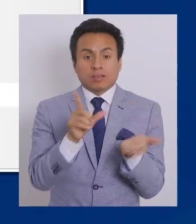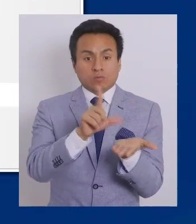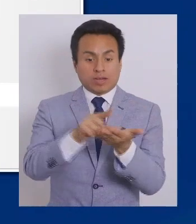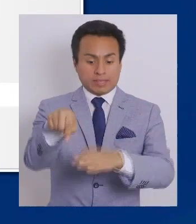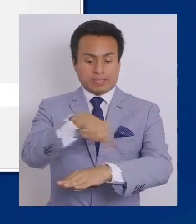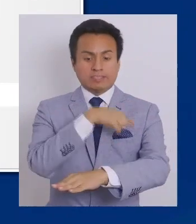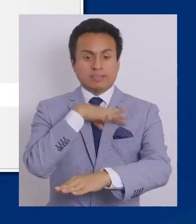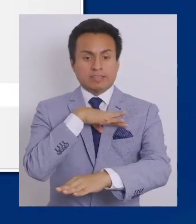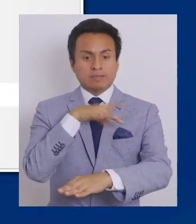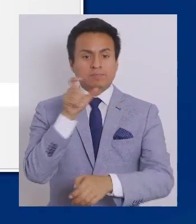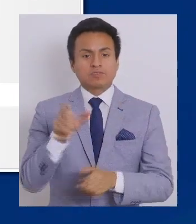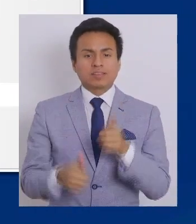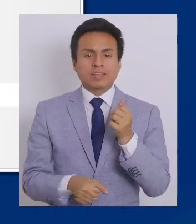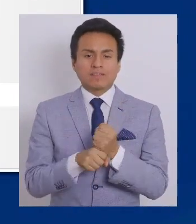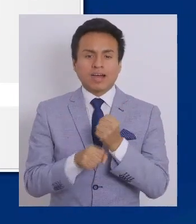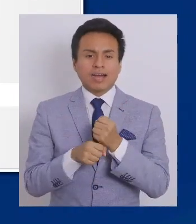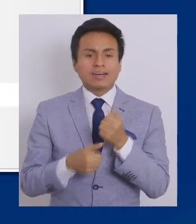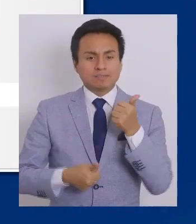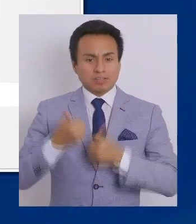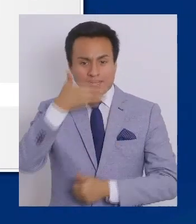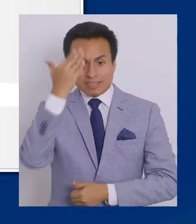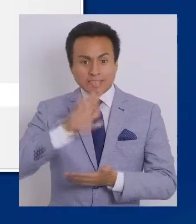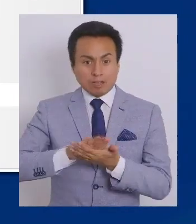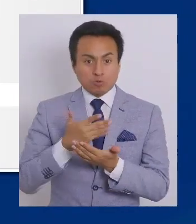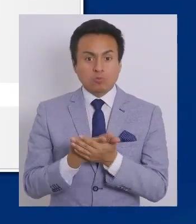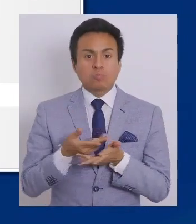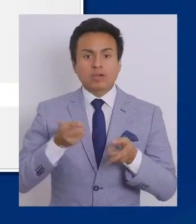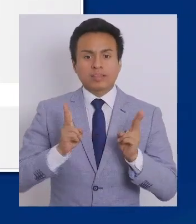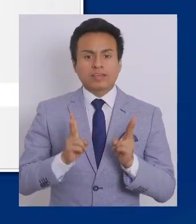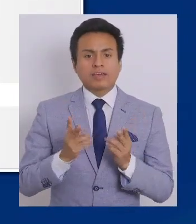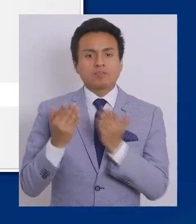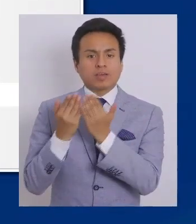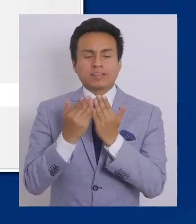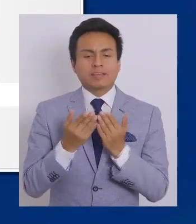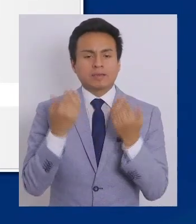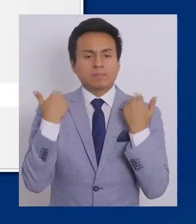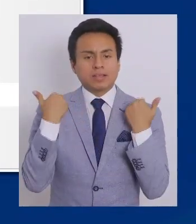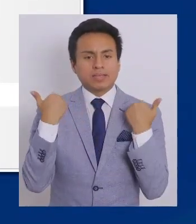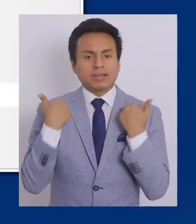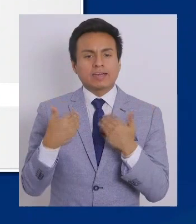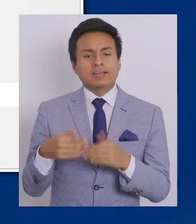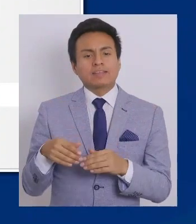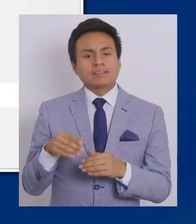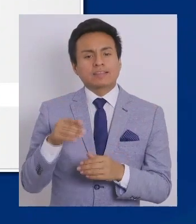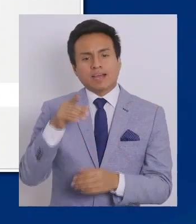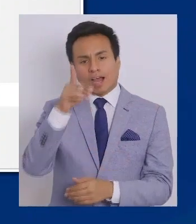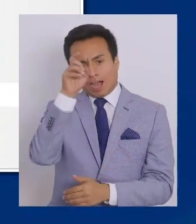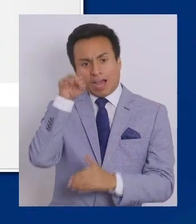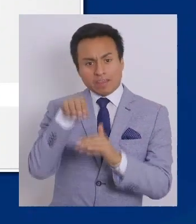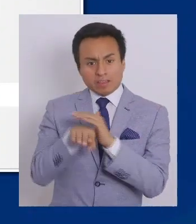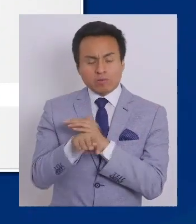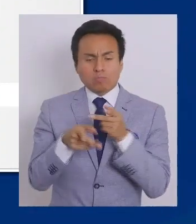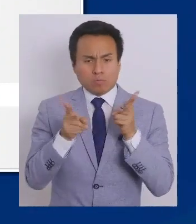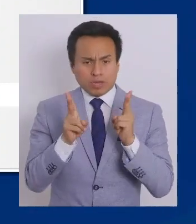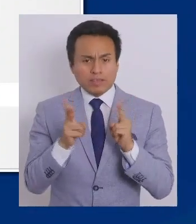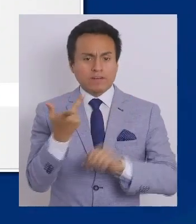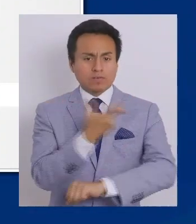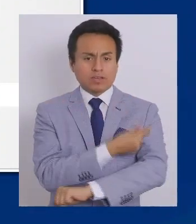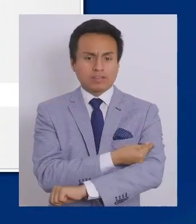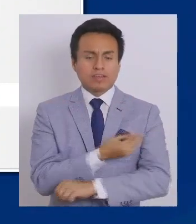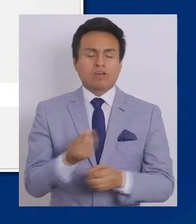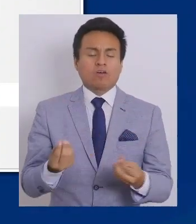chile los profesionales salud pueden vacunarse así como los estudiantes en práctica clínica y obviamente a nivel